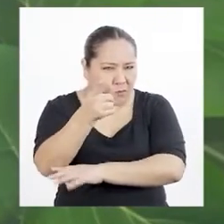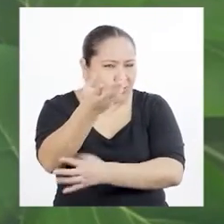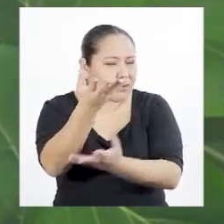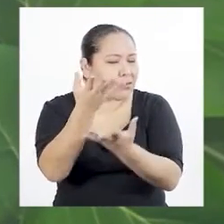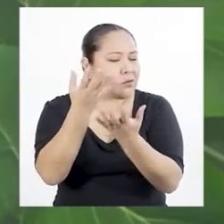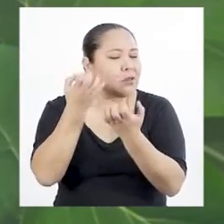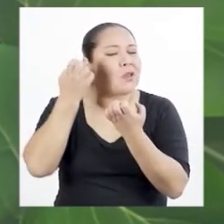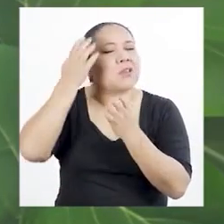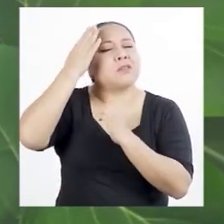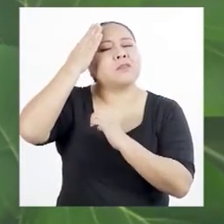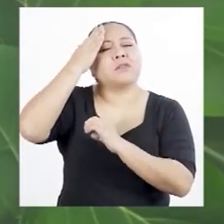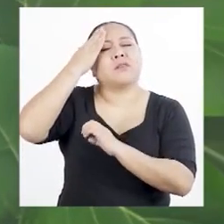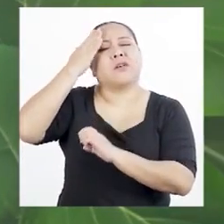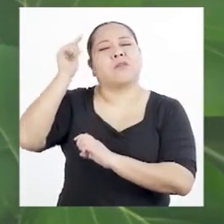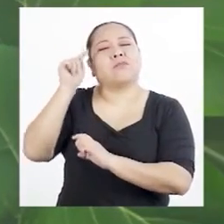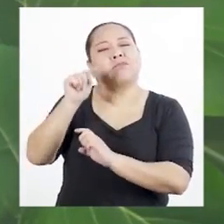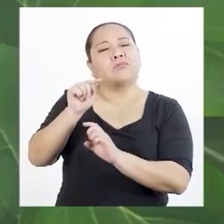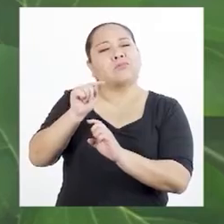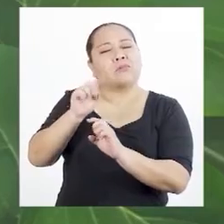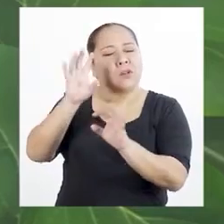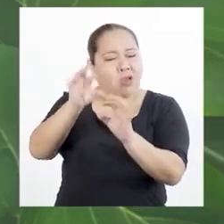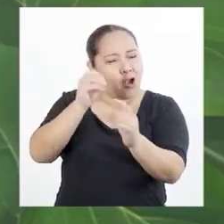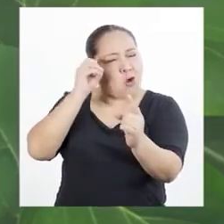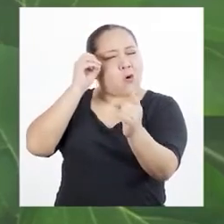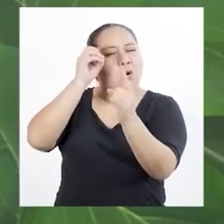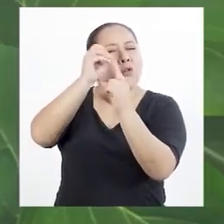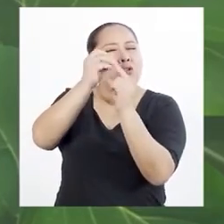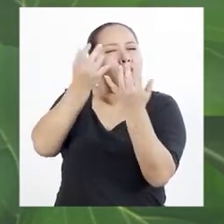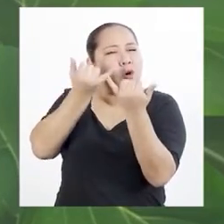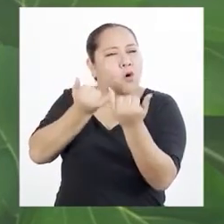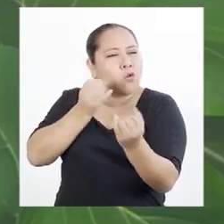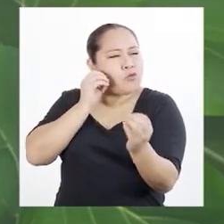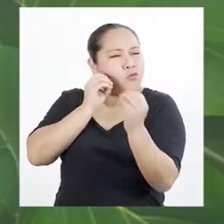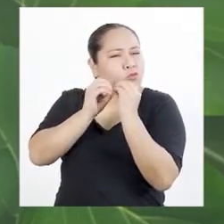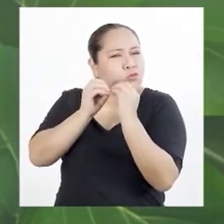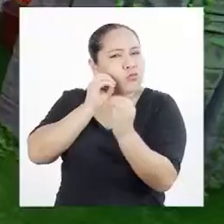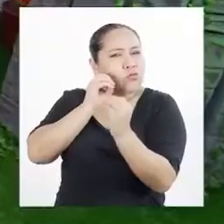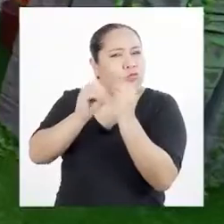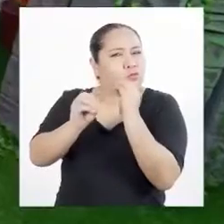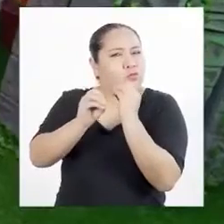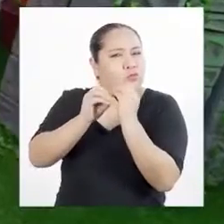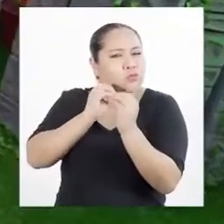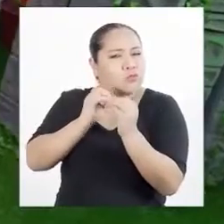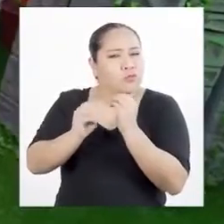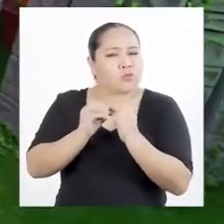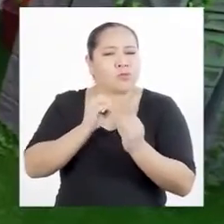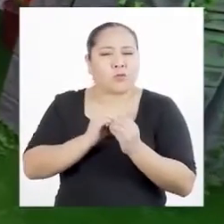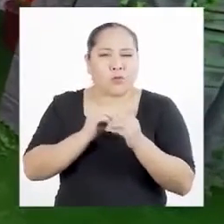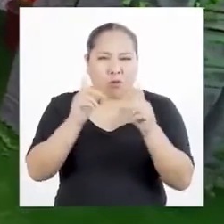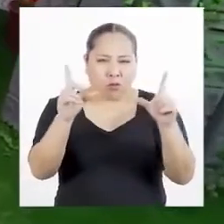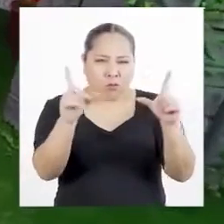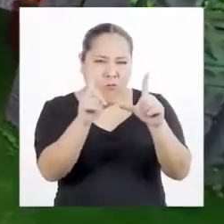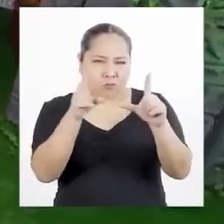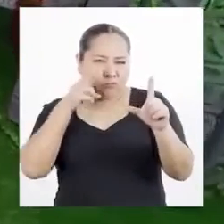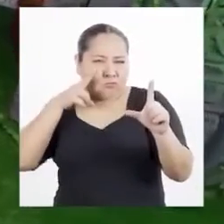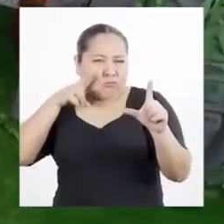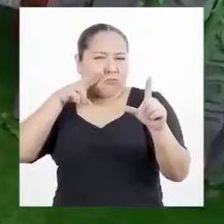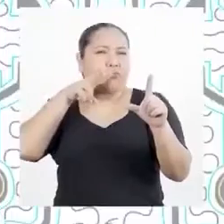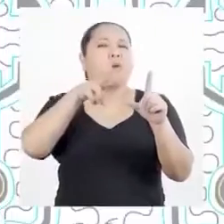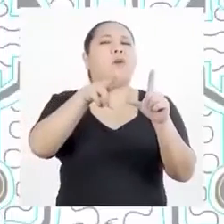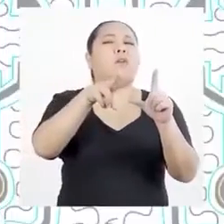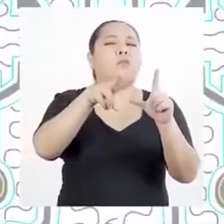saber. Entonces la misión de hoy deben resolver. La pantalla deberán